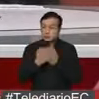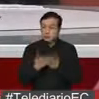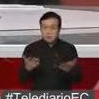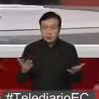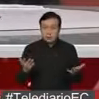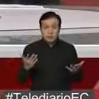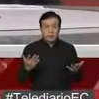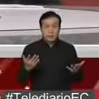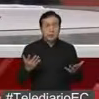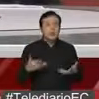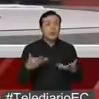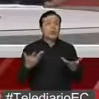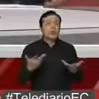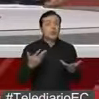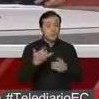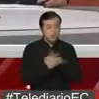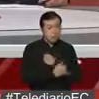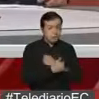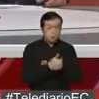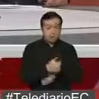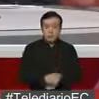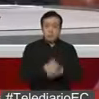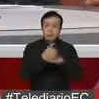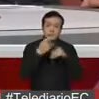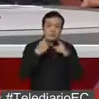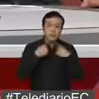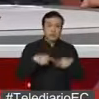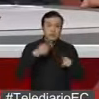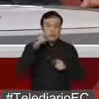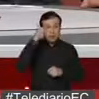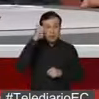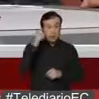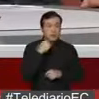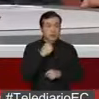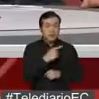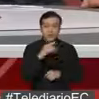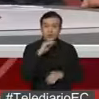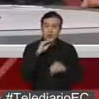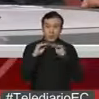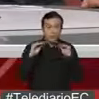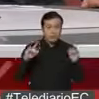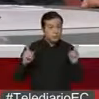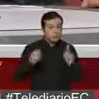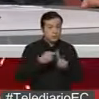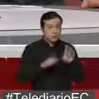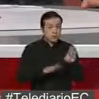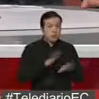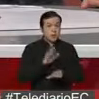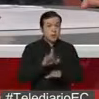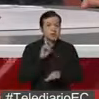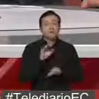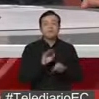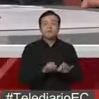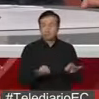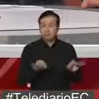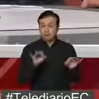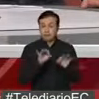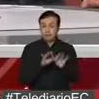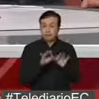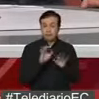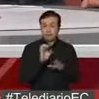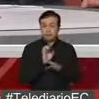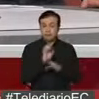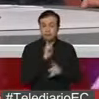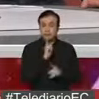Pero el país y las autoridades en la rueda de prensa del día de ayer han informado que este primer paso ha sido fundamental para el caso de